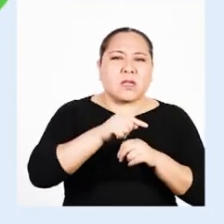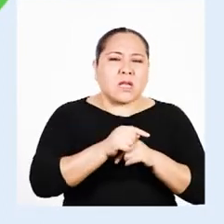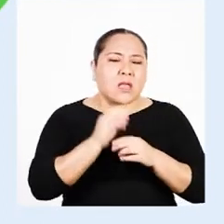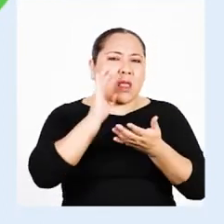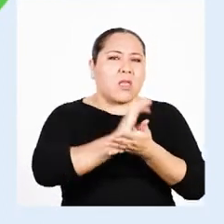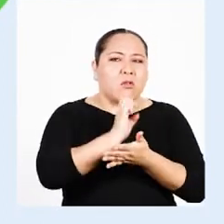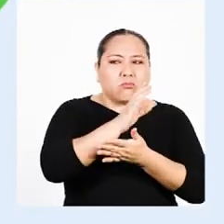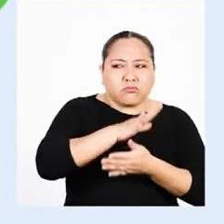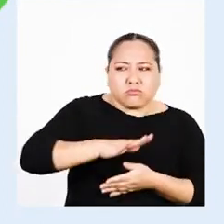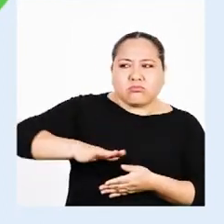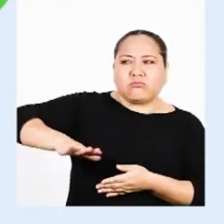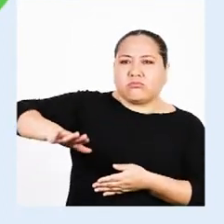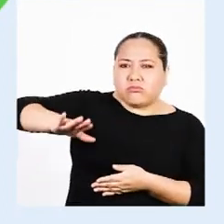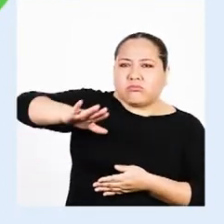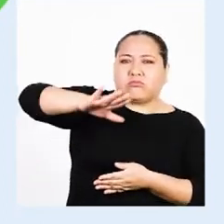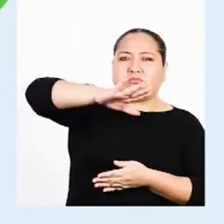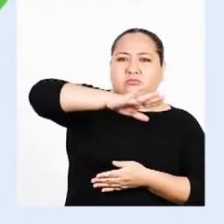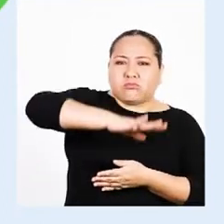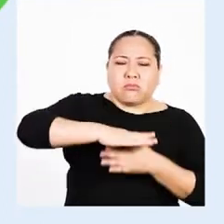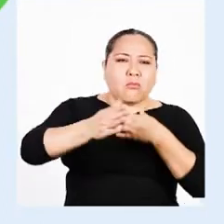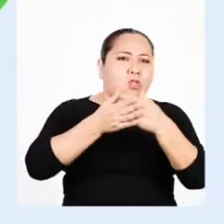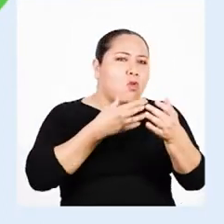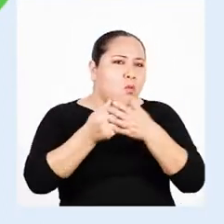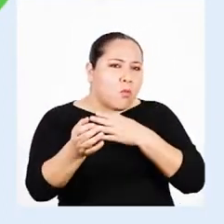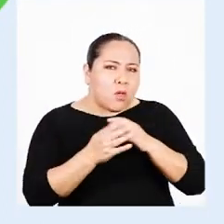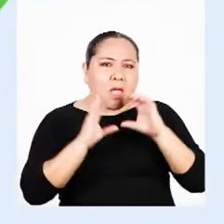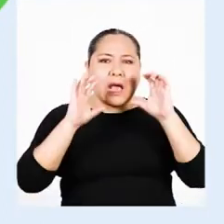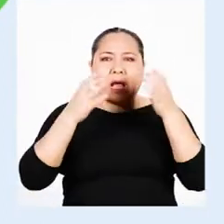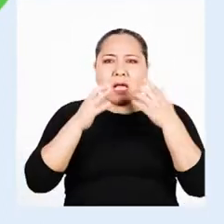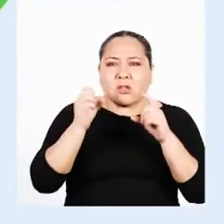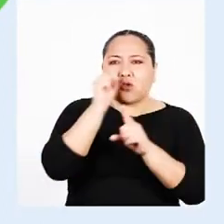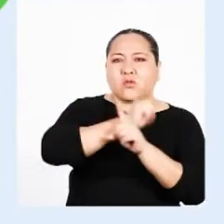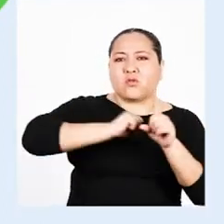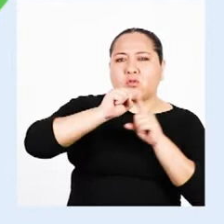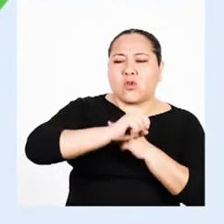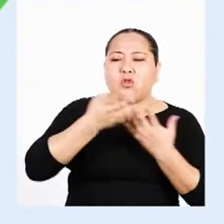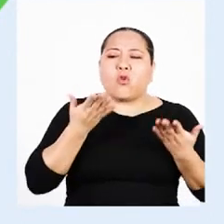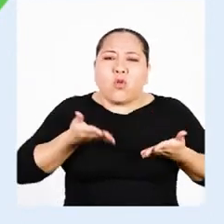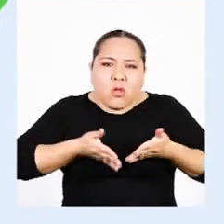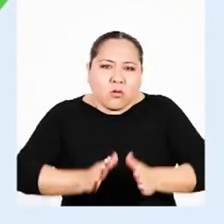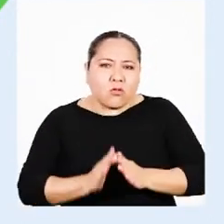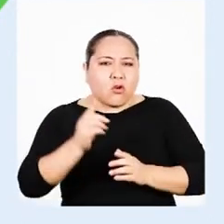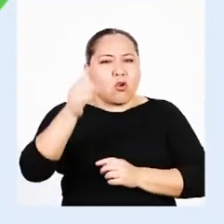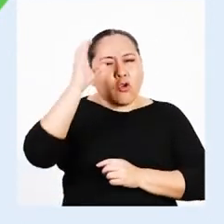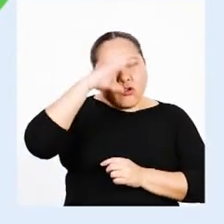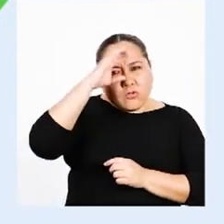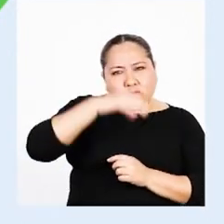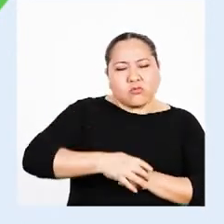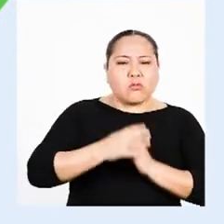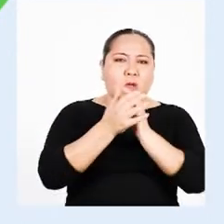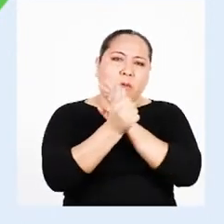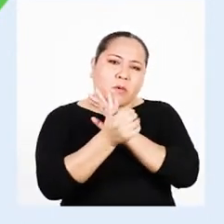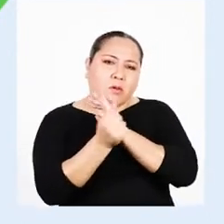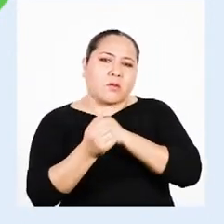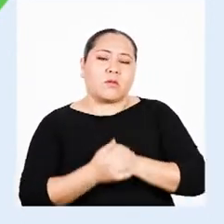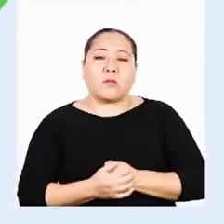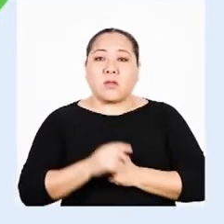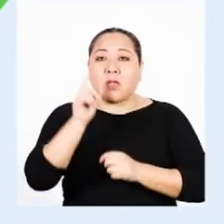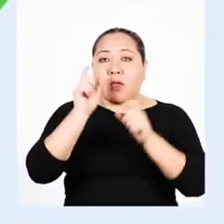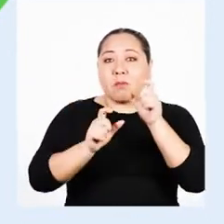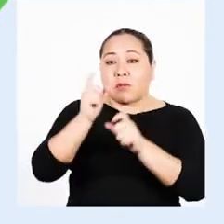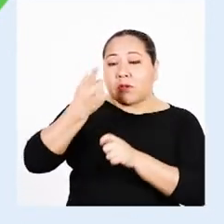para todos, más allá de la condición social y el origen, el conocimiento y el talento.